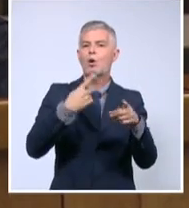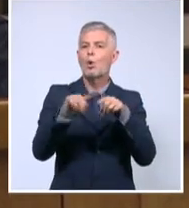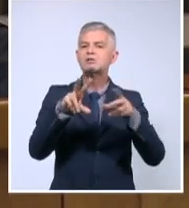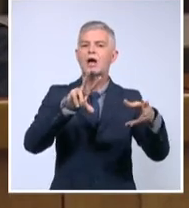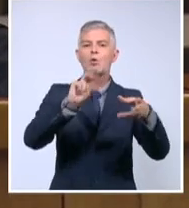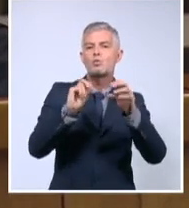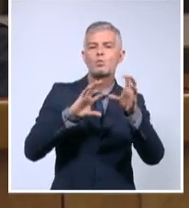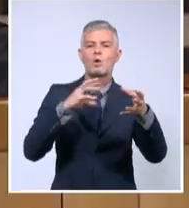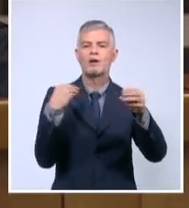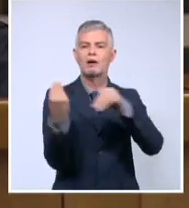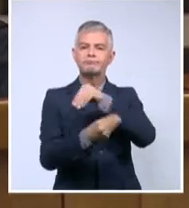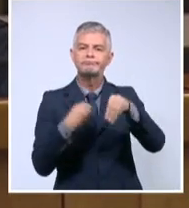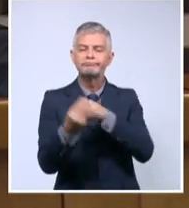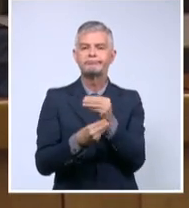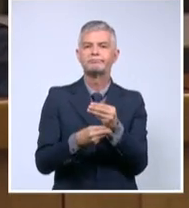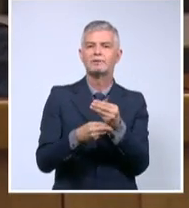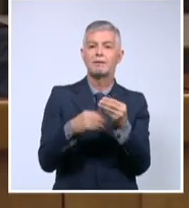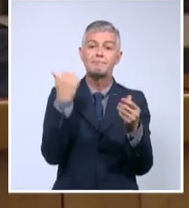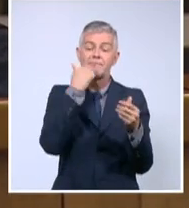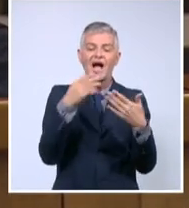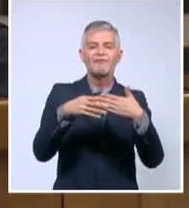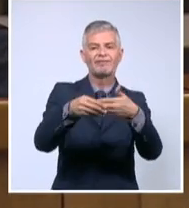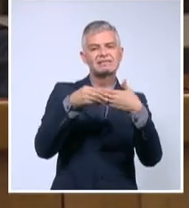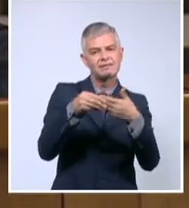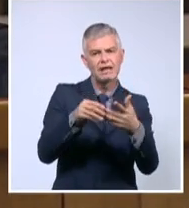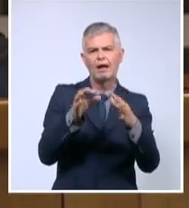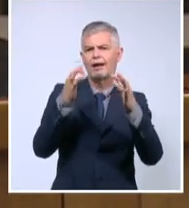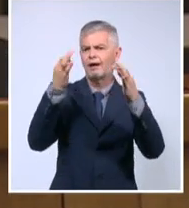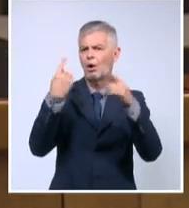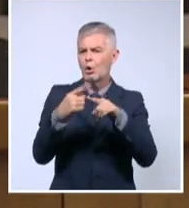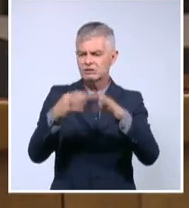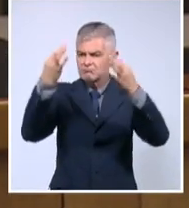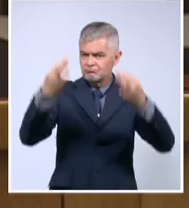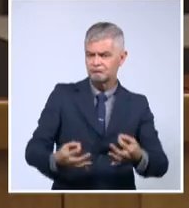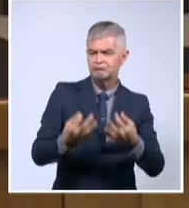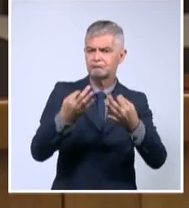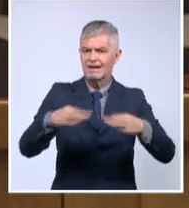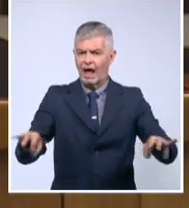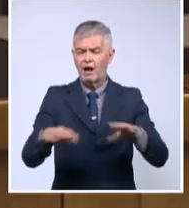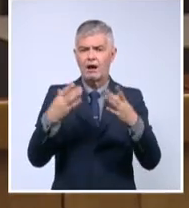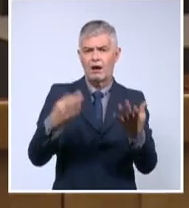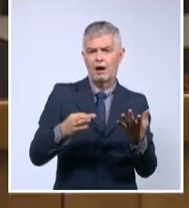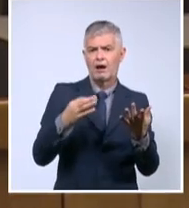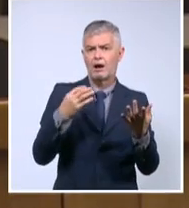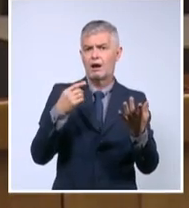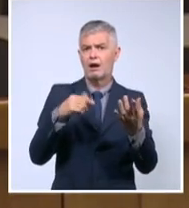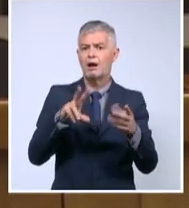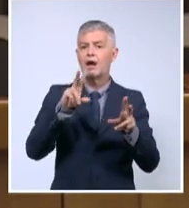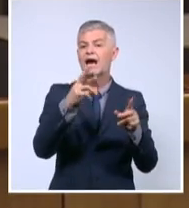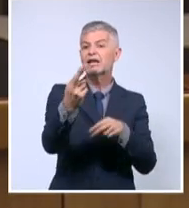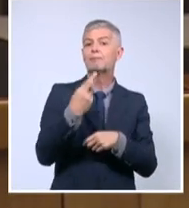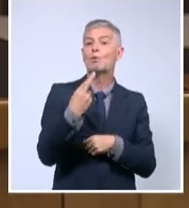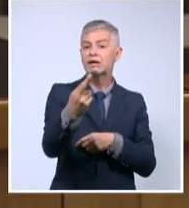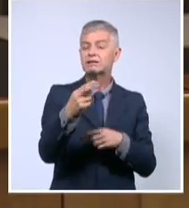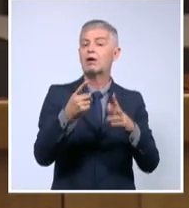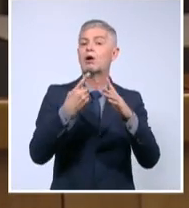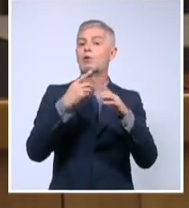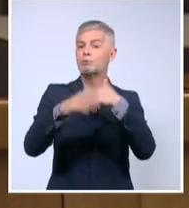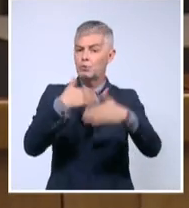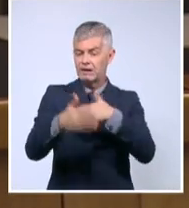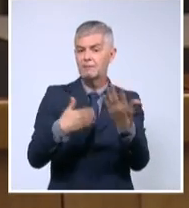mayor flexibilidad, objetividad e innovación en la respuesta a los problemas y la búsqueda de